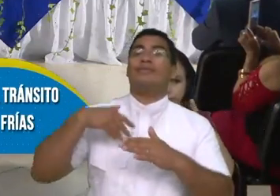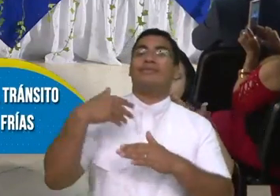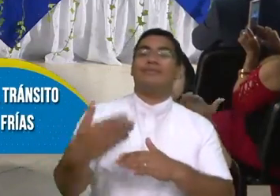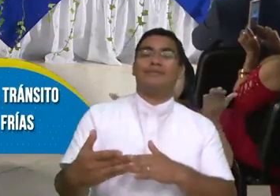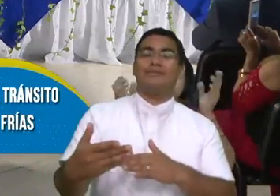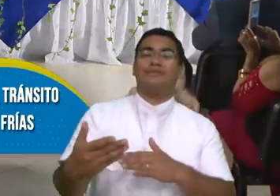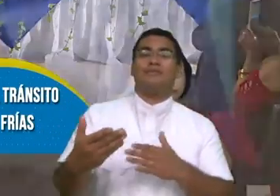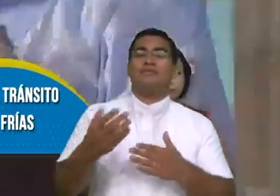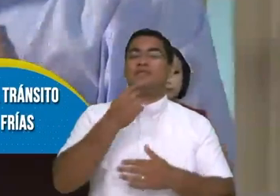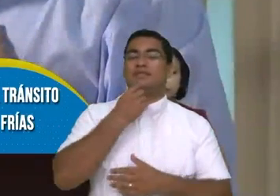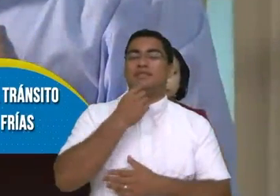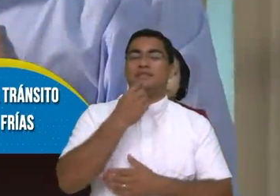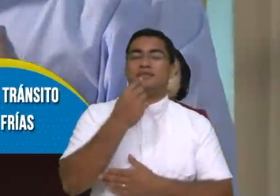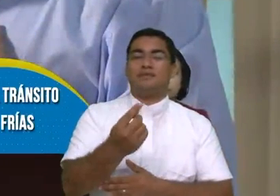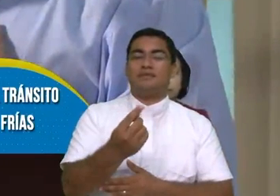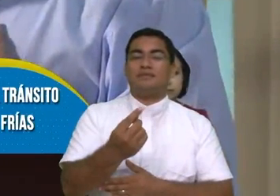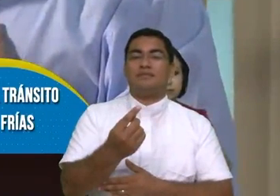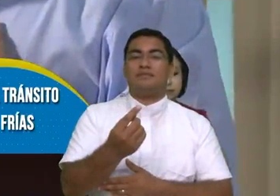te dice